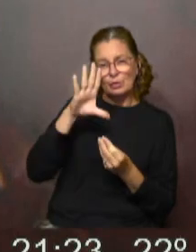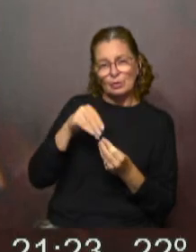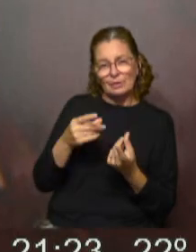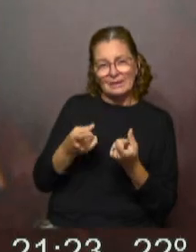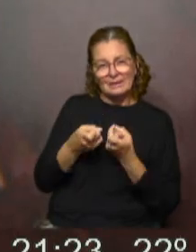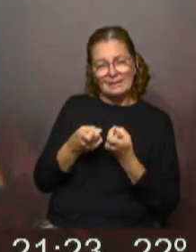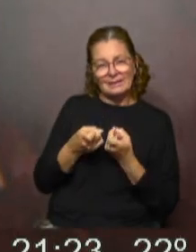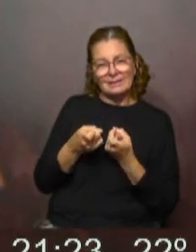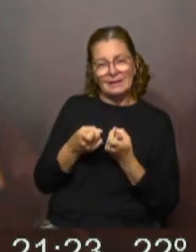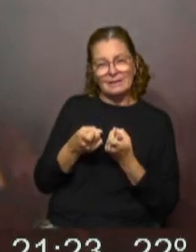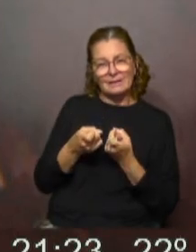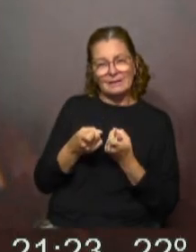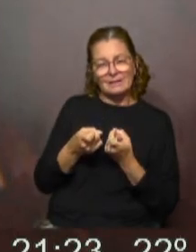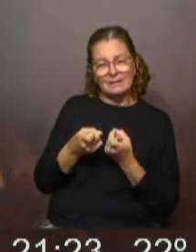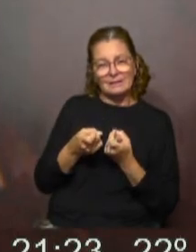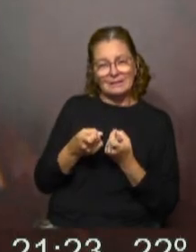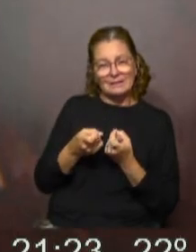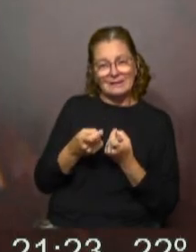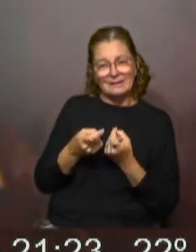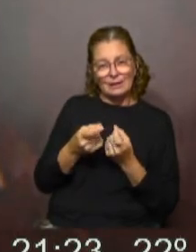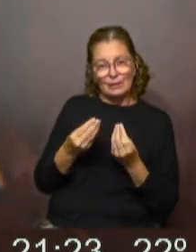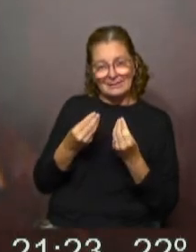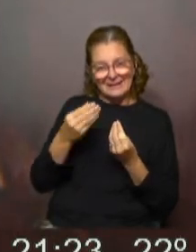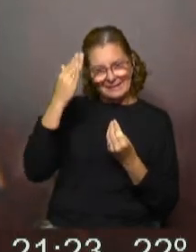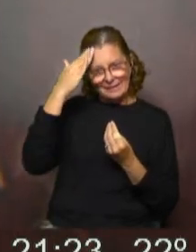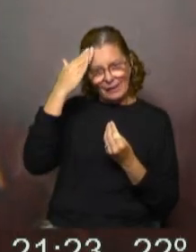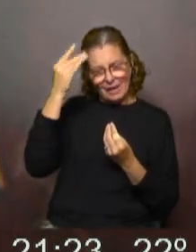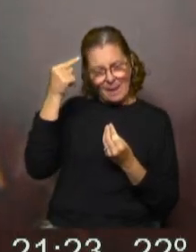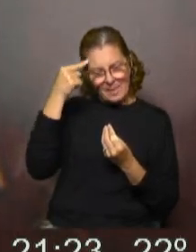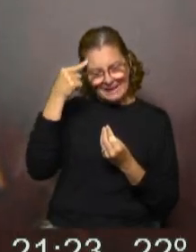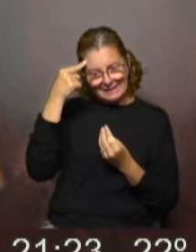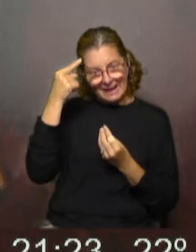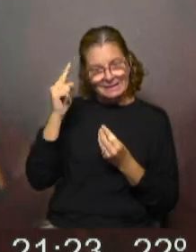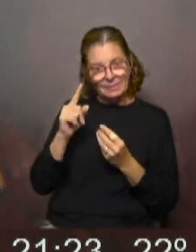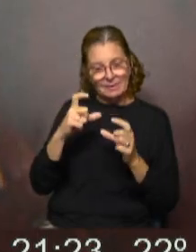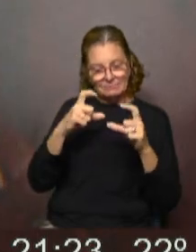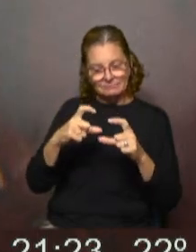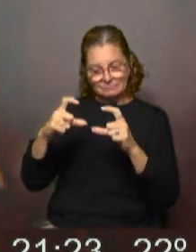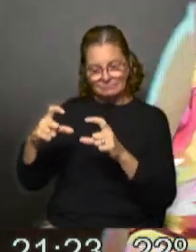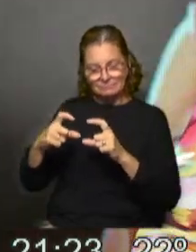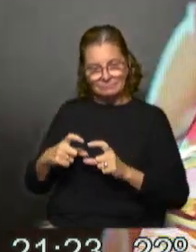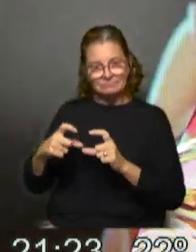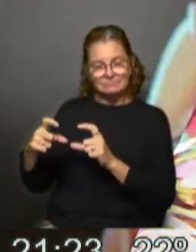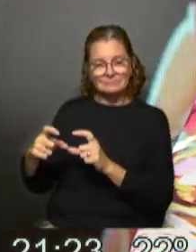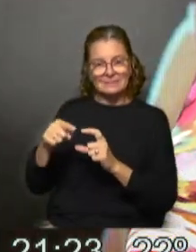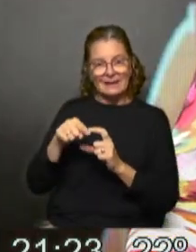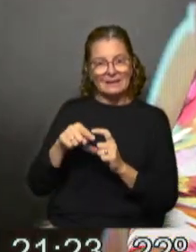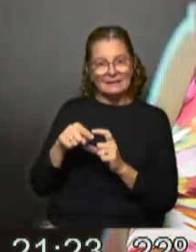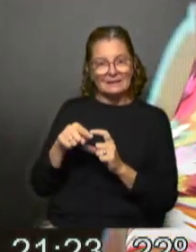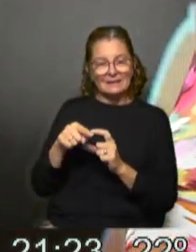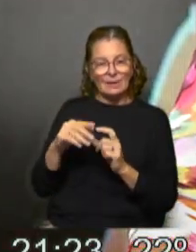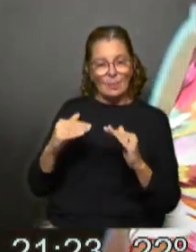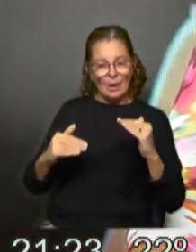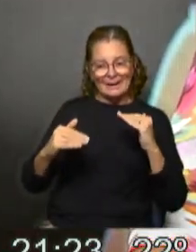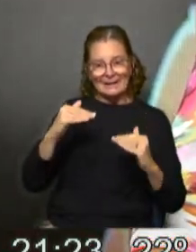todo lo que tenés que saber y pensar en cada viñeta. Clarísimo. Y ahí entonces el